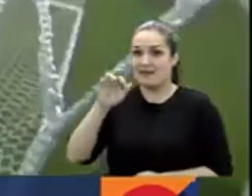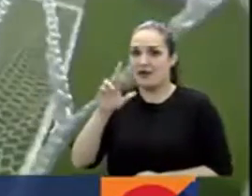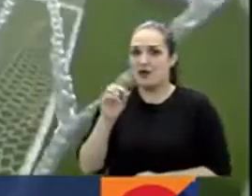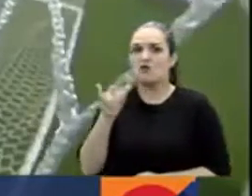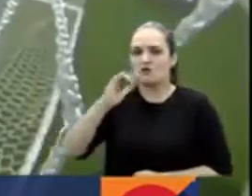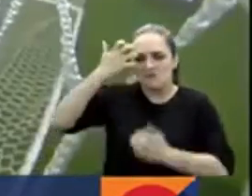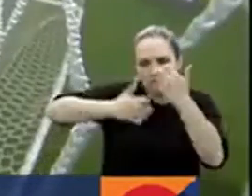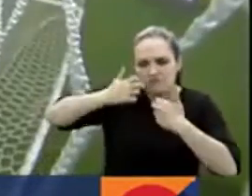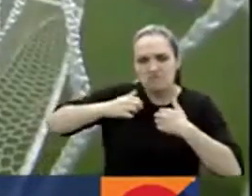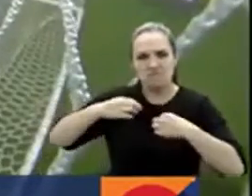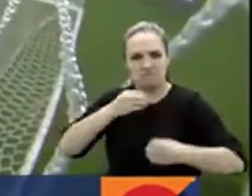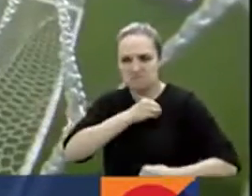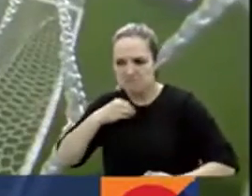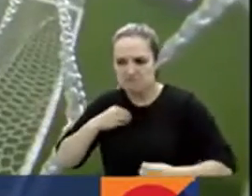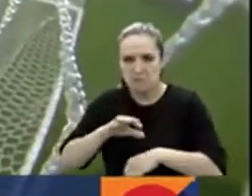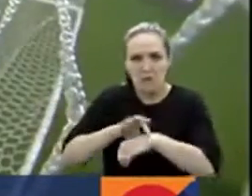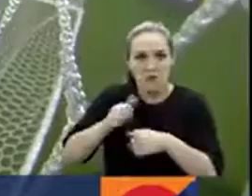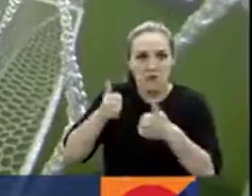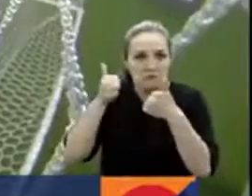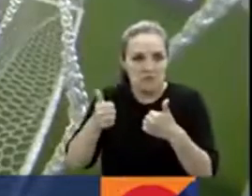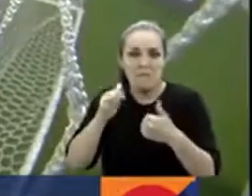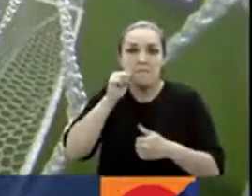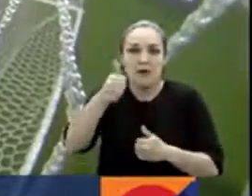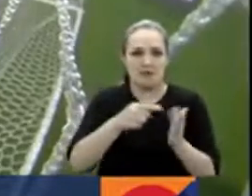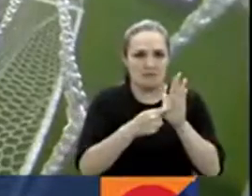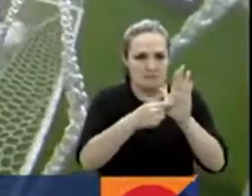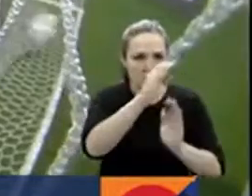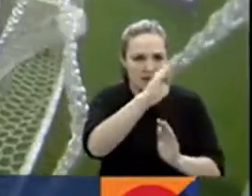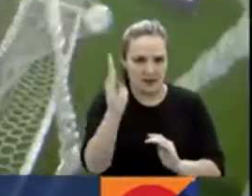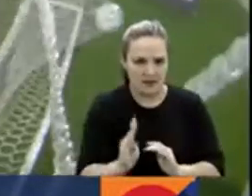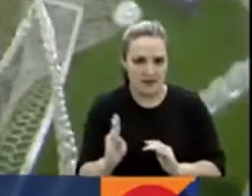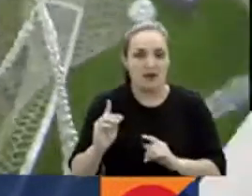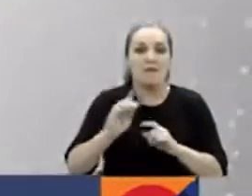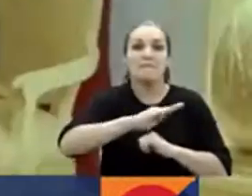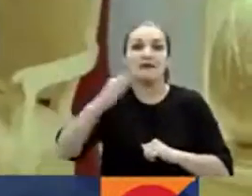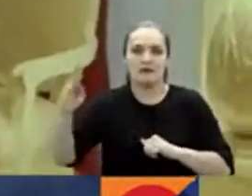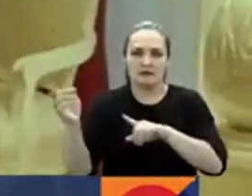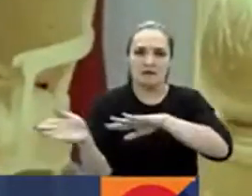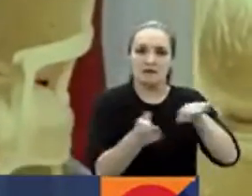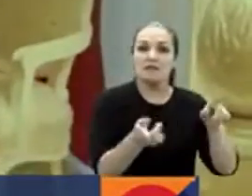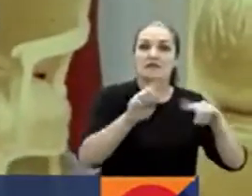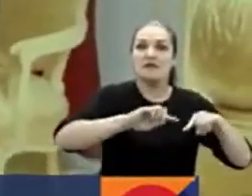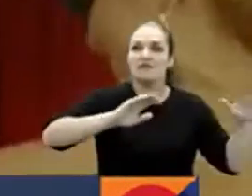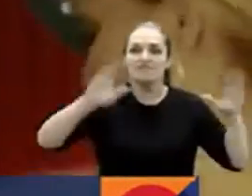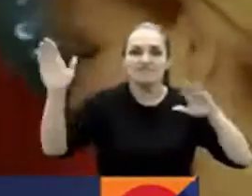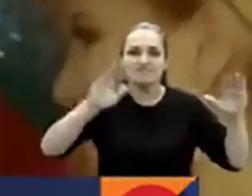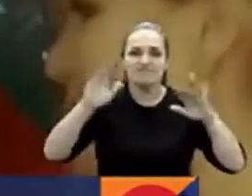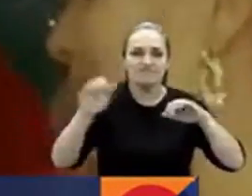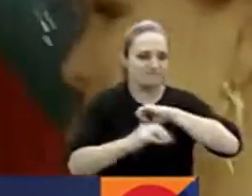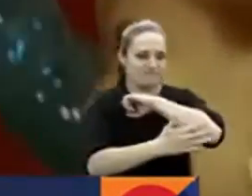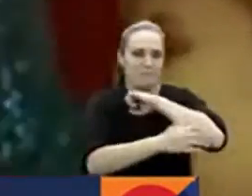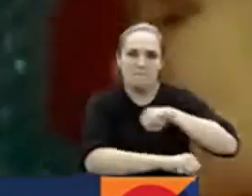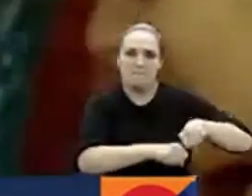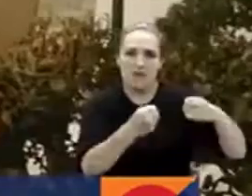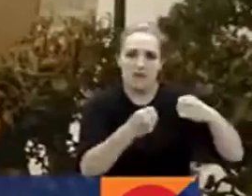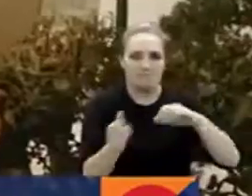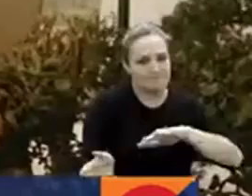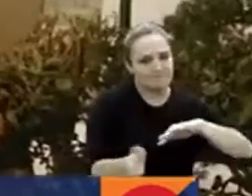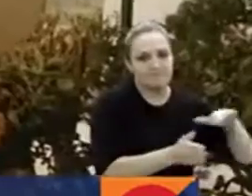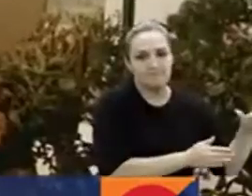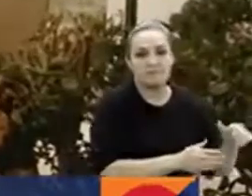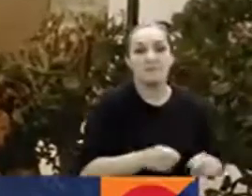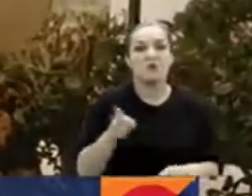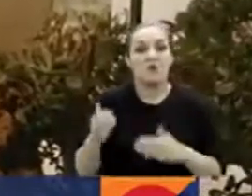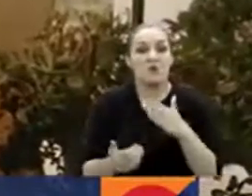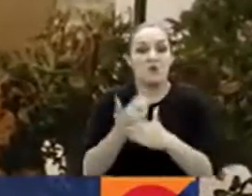Barranquilla. David Ospina sufrió lesión de codo. Detalles en nuestra sección deportiva. Y al cierre, Te quiero tanto, es la